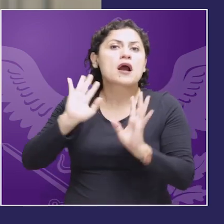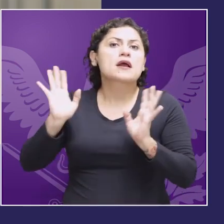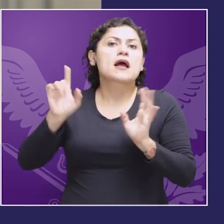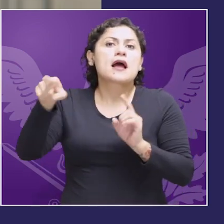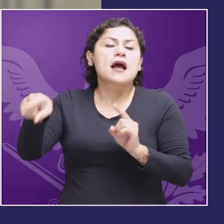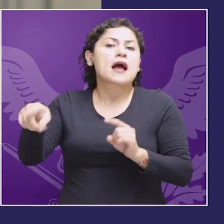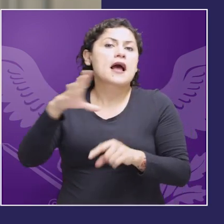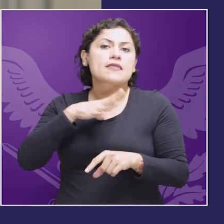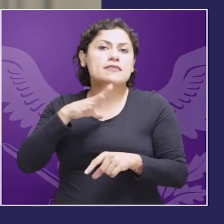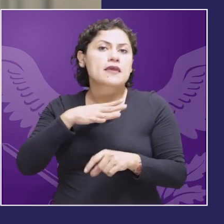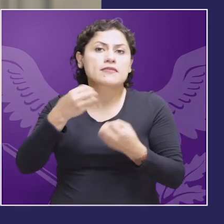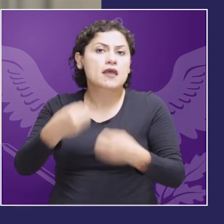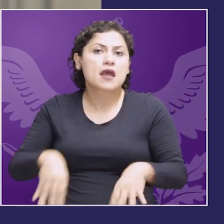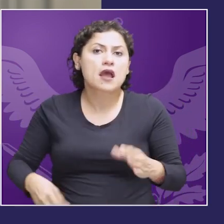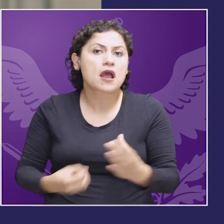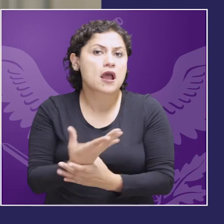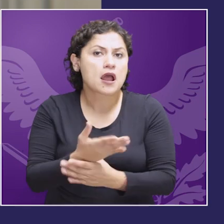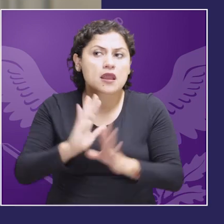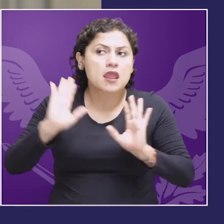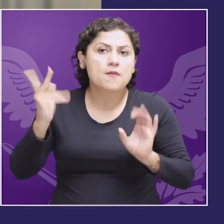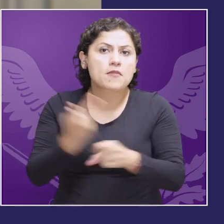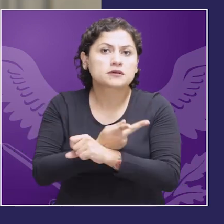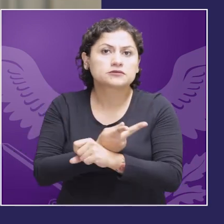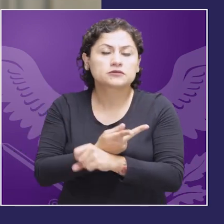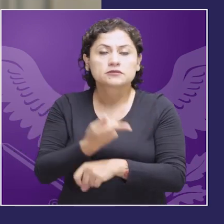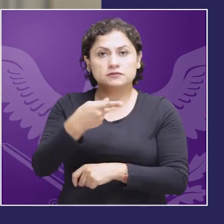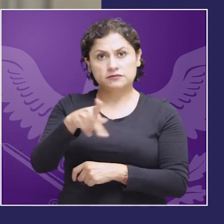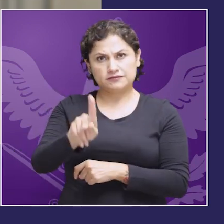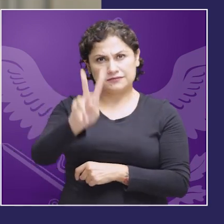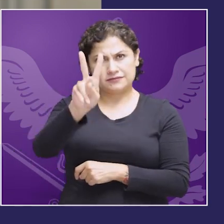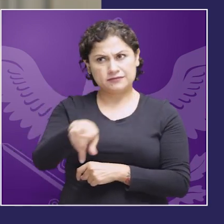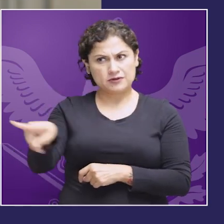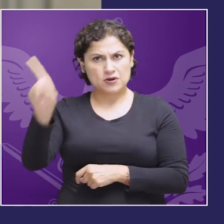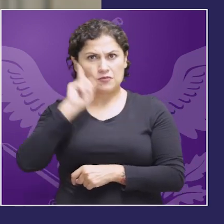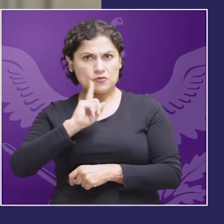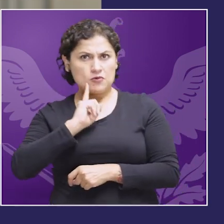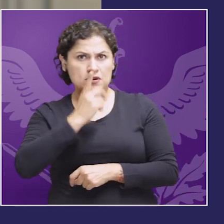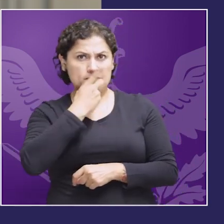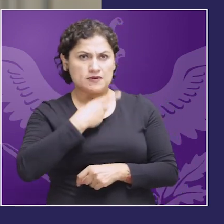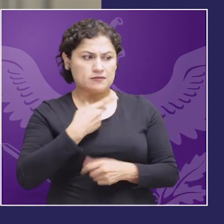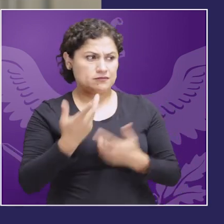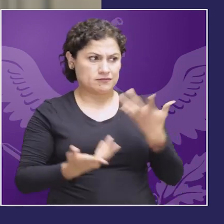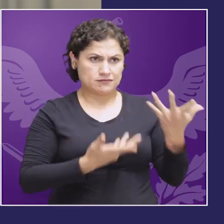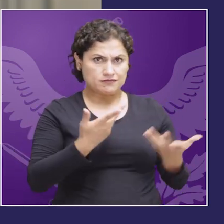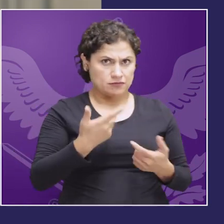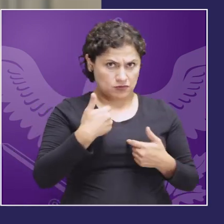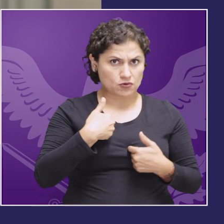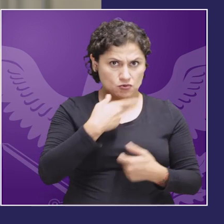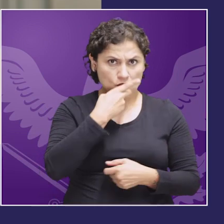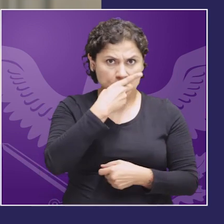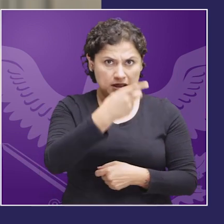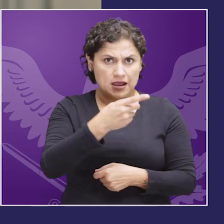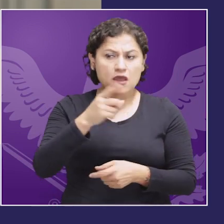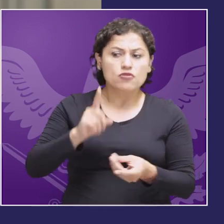resulta que la Corte Suprema dijo: no, yo tengo que develar dónde hubo una ilegalidad o una arbitrariedad. Y